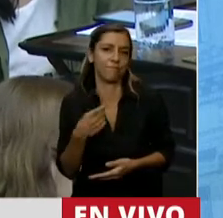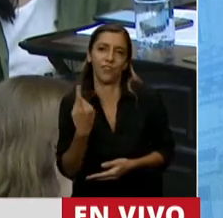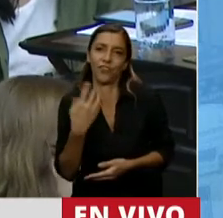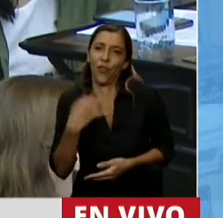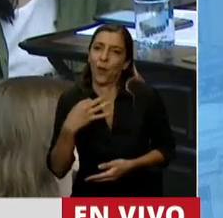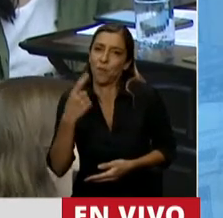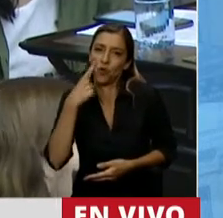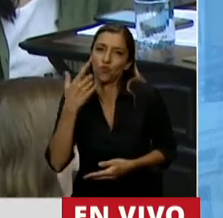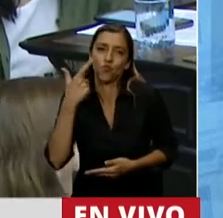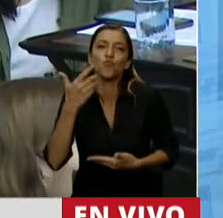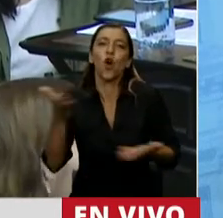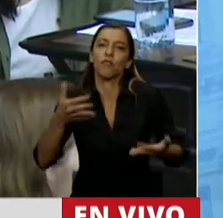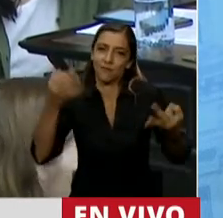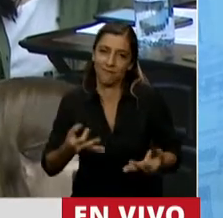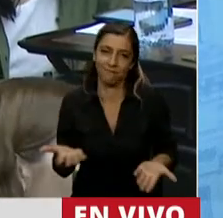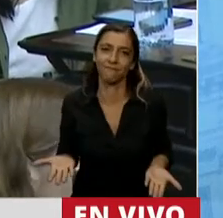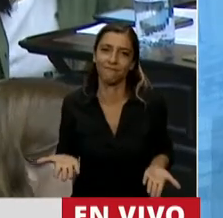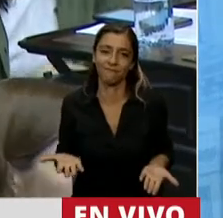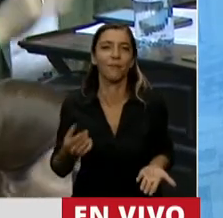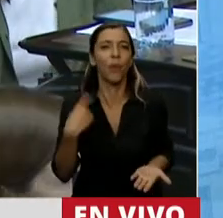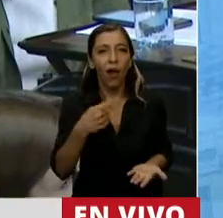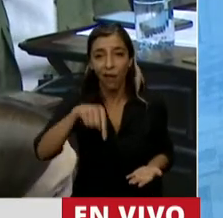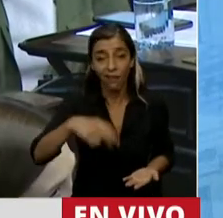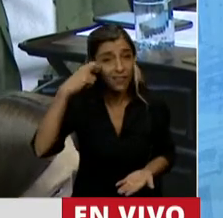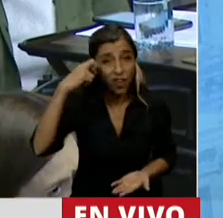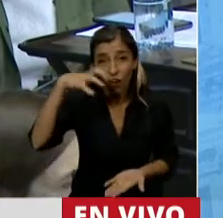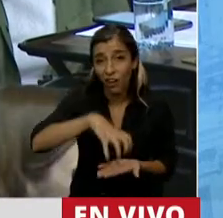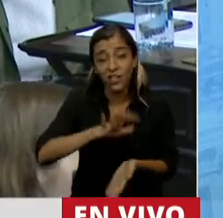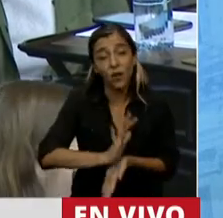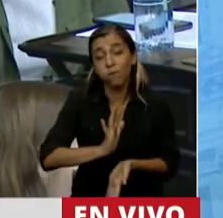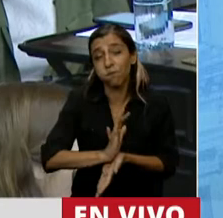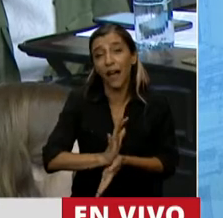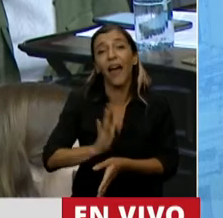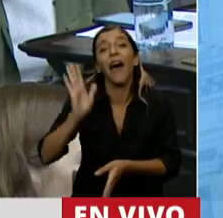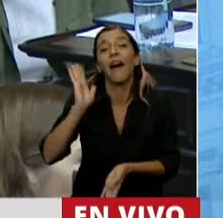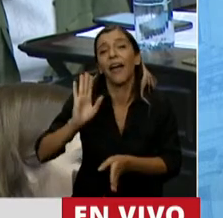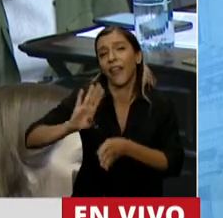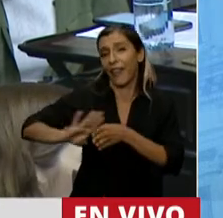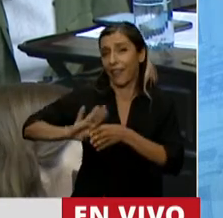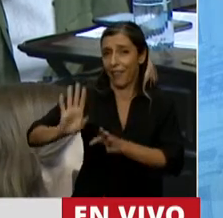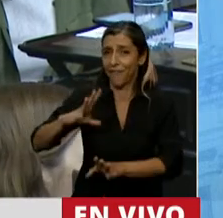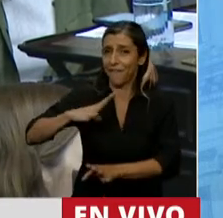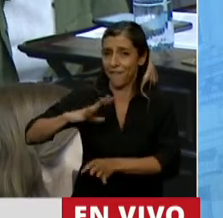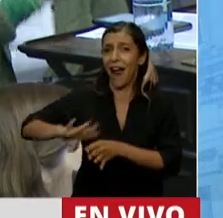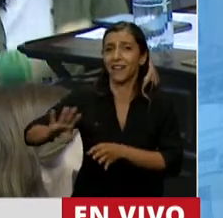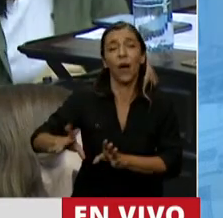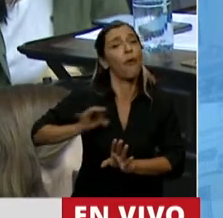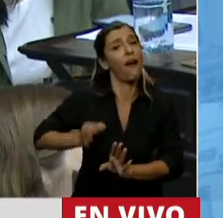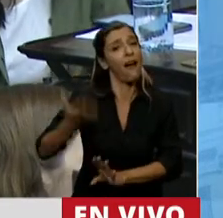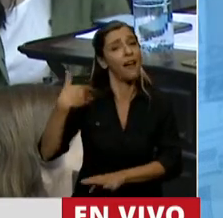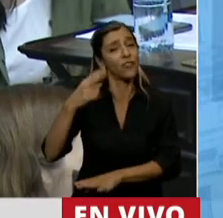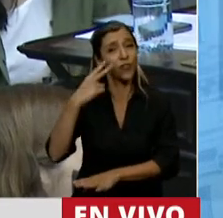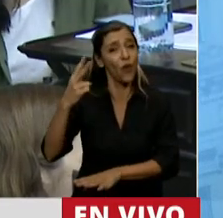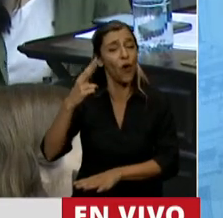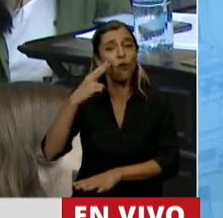caretas y decir que este Congreso tiene una deuda en ese tratamiento y que desde el